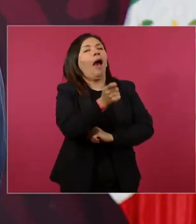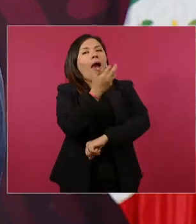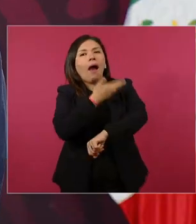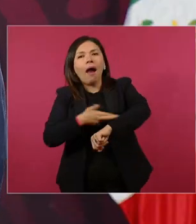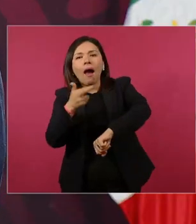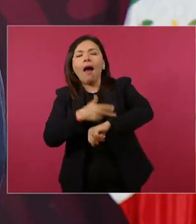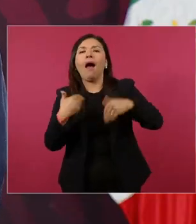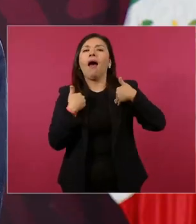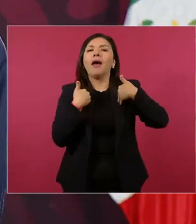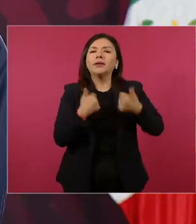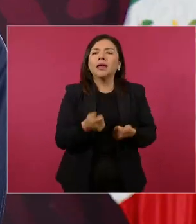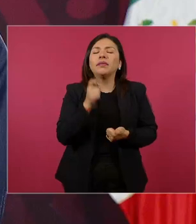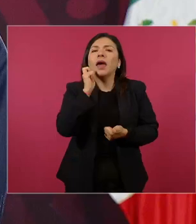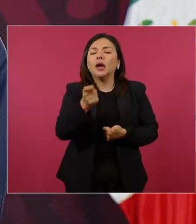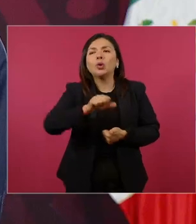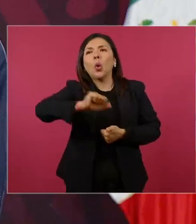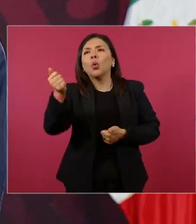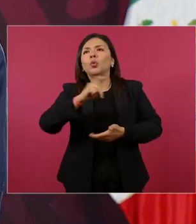los programas.